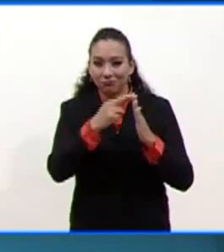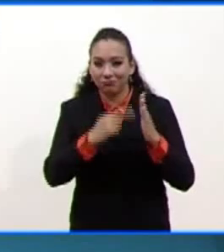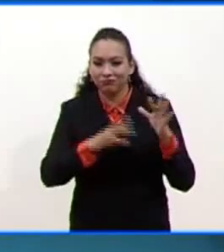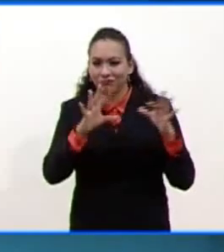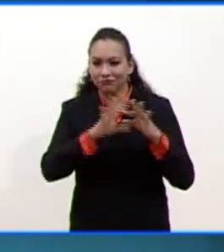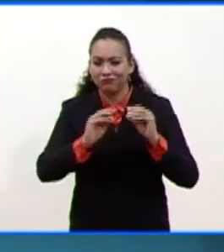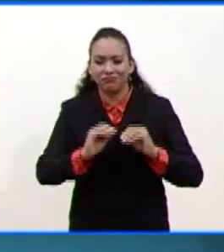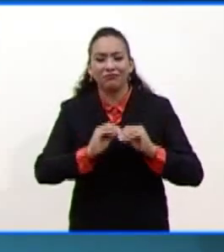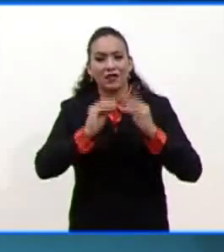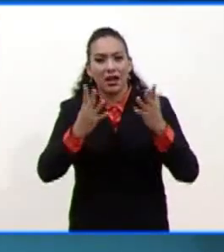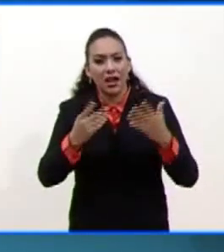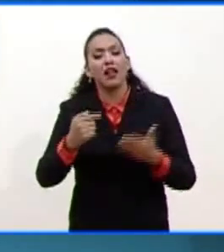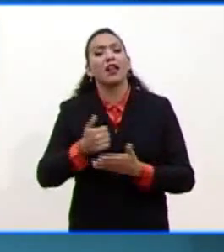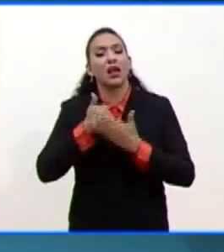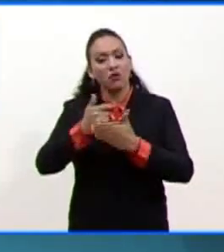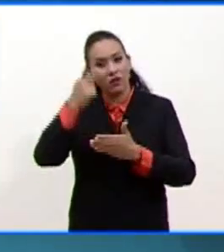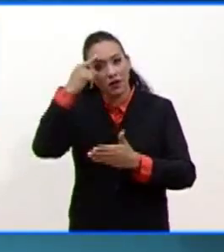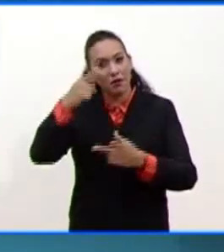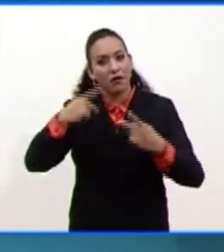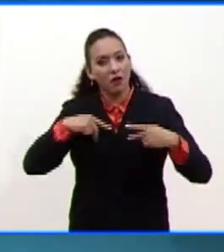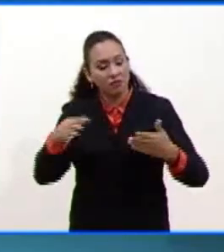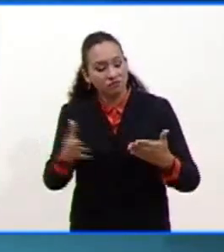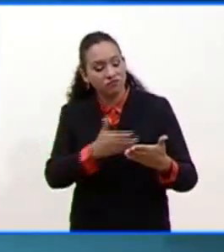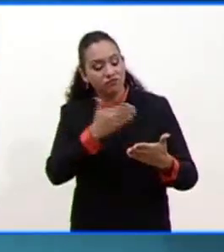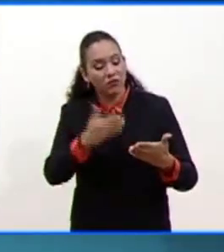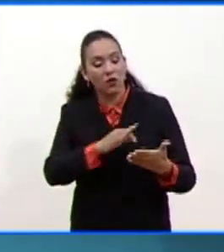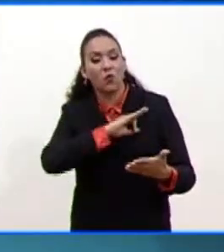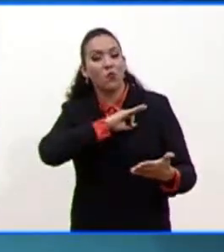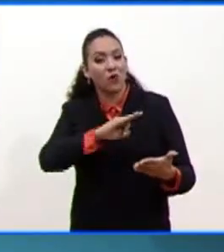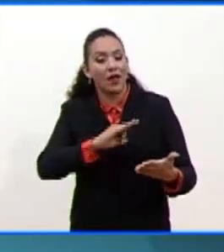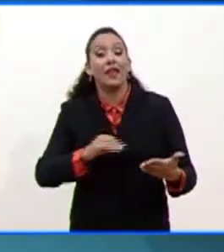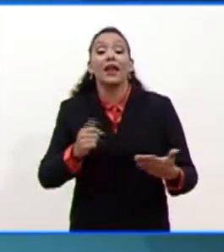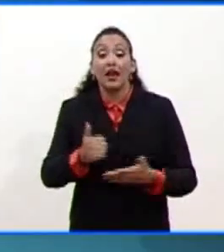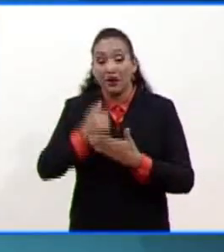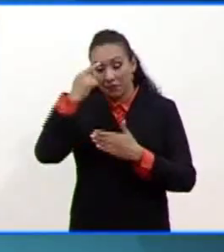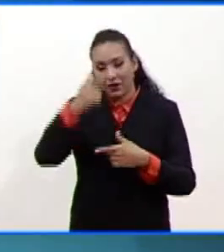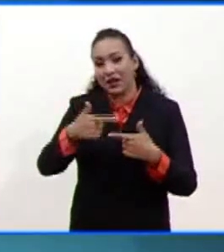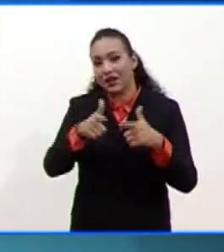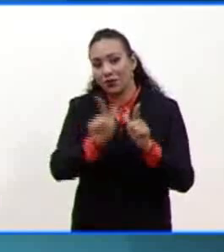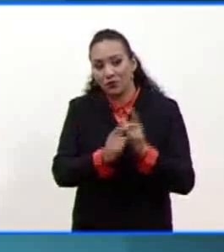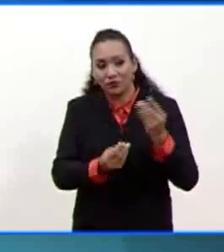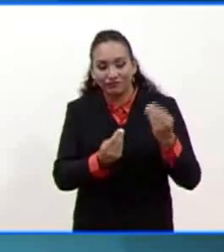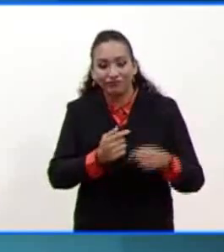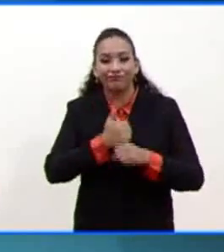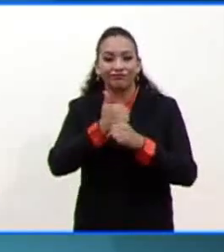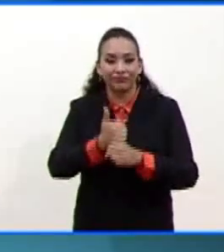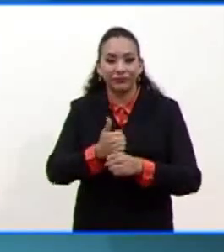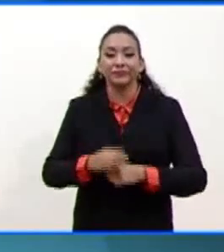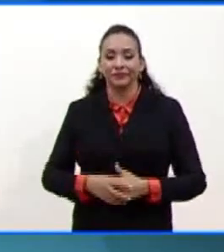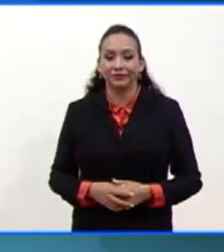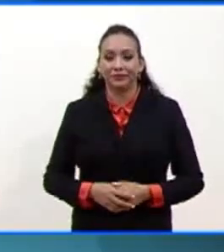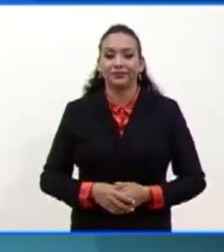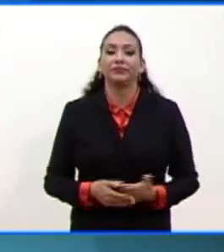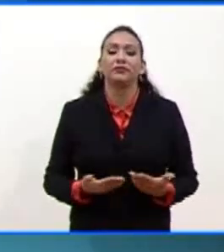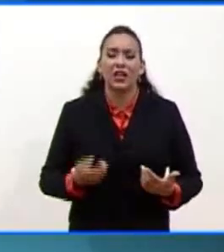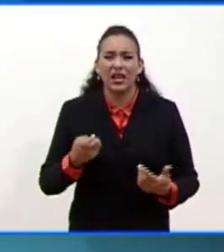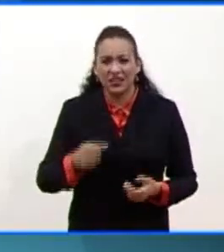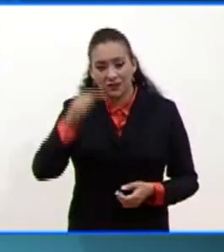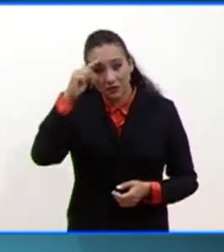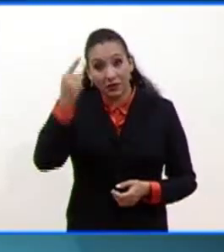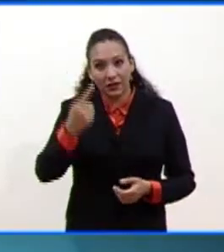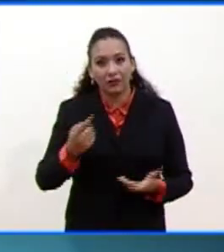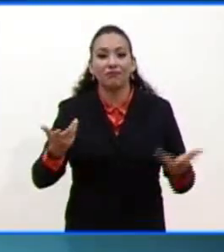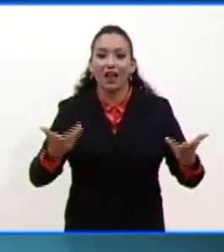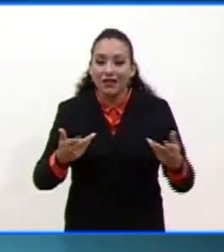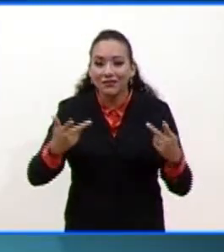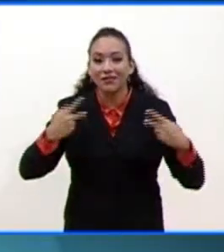buenas prácticas que toman en cuenta las necesidades particulares de diversos grupos en situación de vulnerabilidad. Lo anterior para incentivar